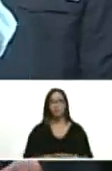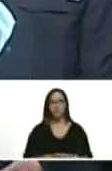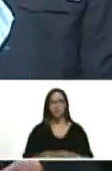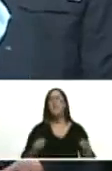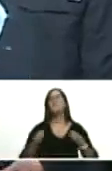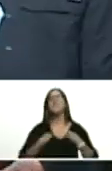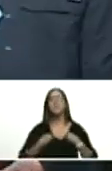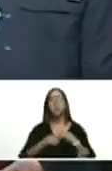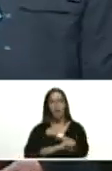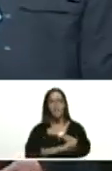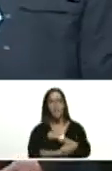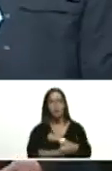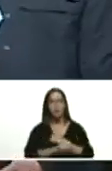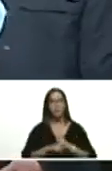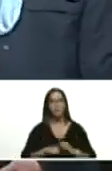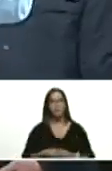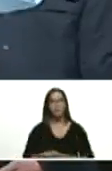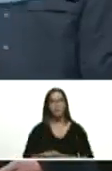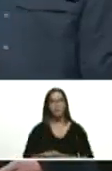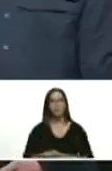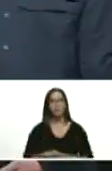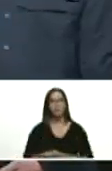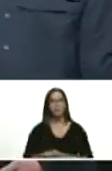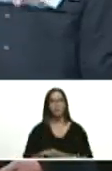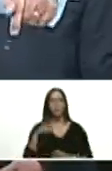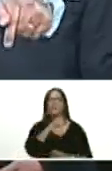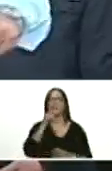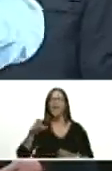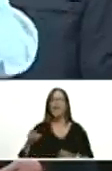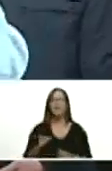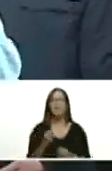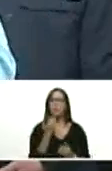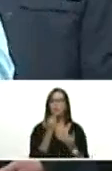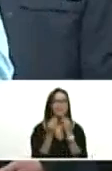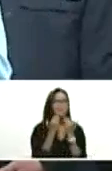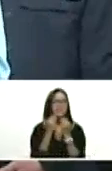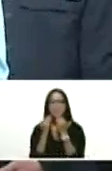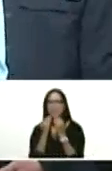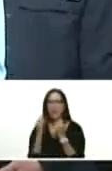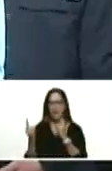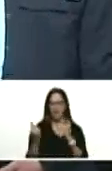Vivió la traición de gente muy cercana